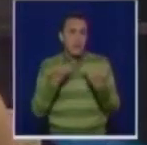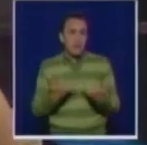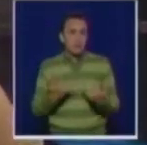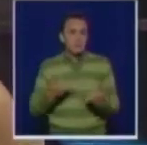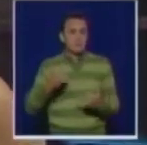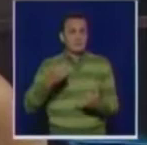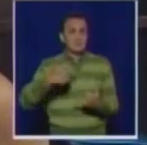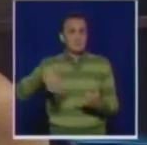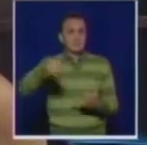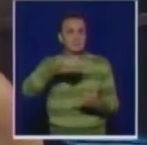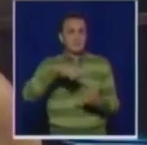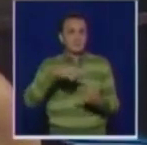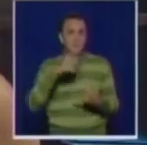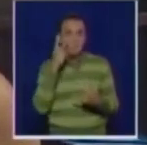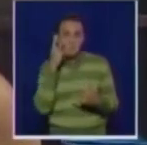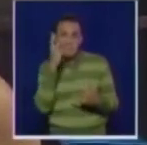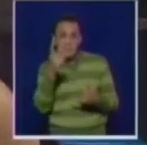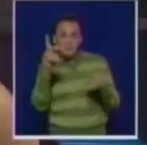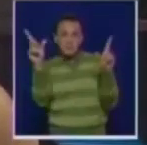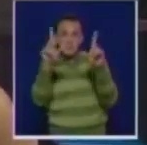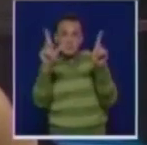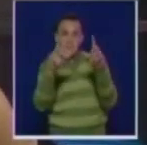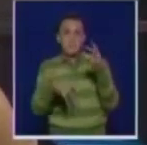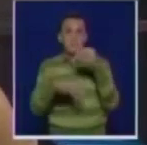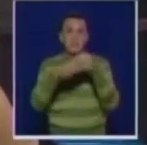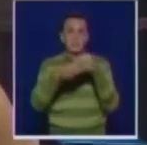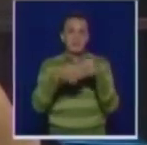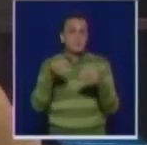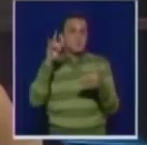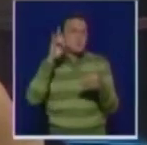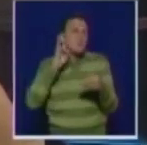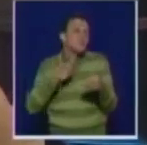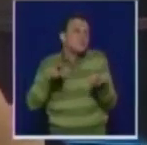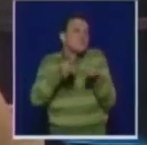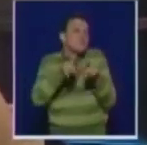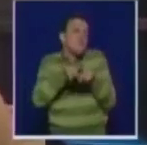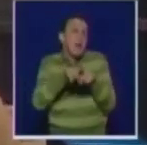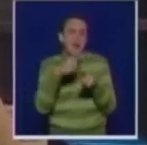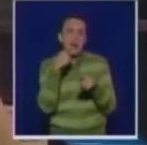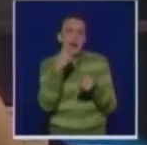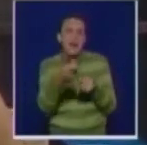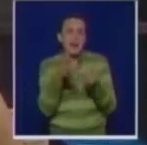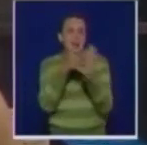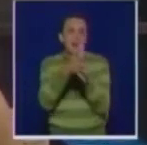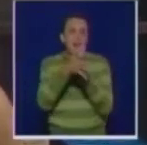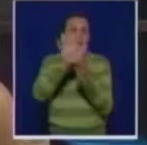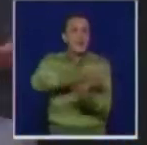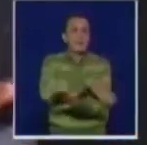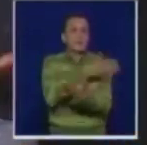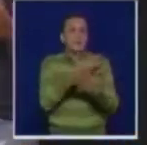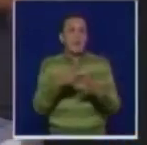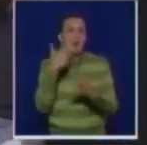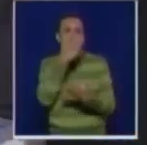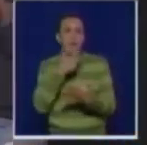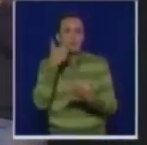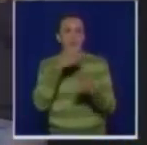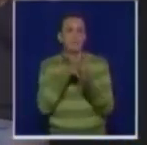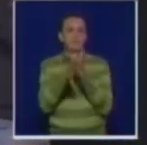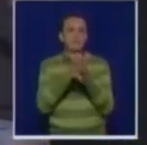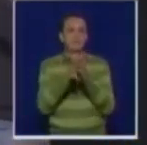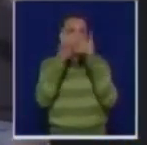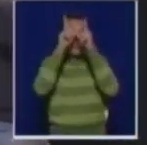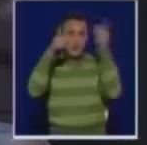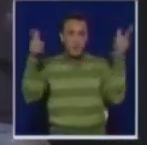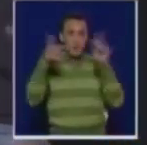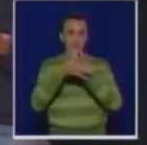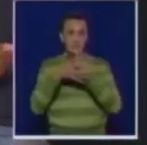no solamente vea lo que aparece en la pantalla, sino que escuche lo que se dice o lo que se canta o lo que se habla. El lenguaje de señas